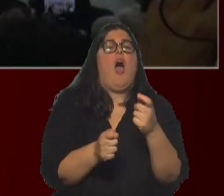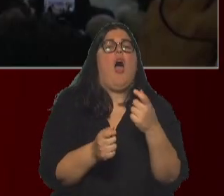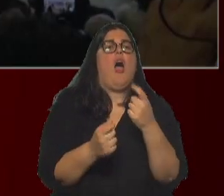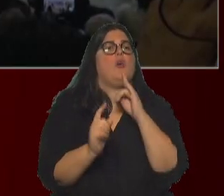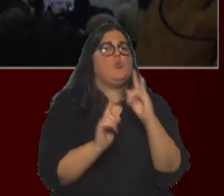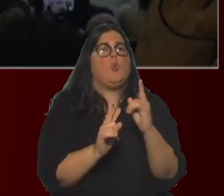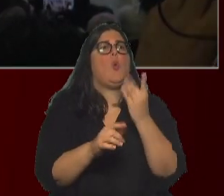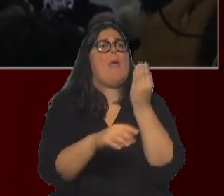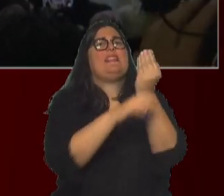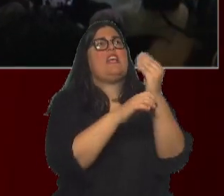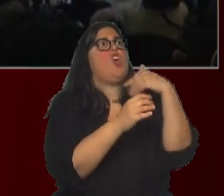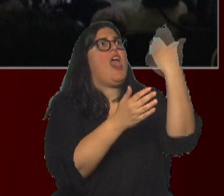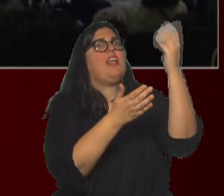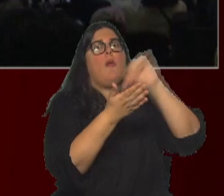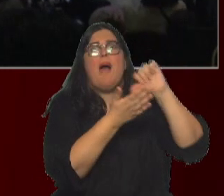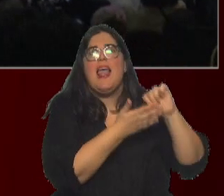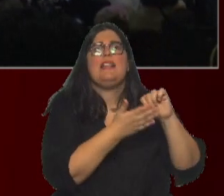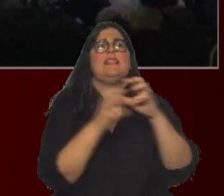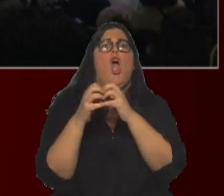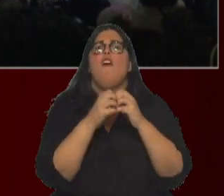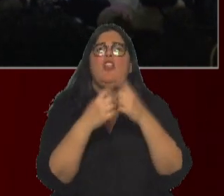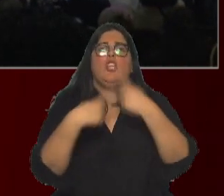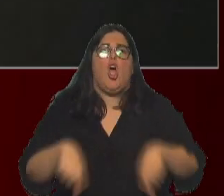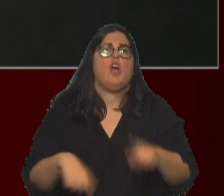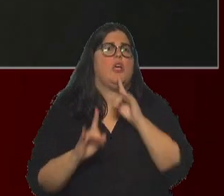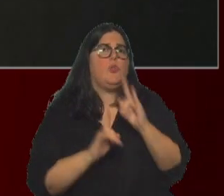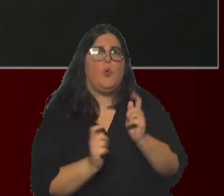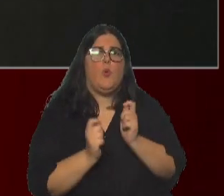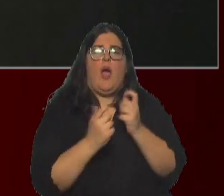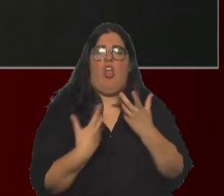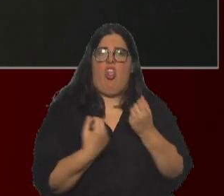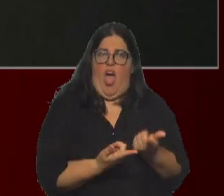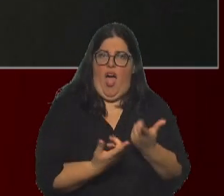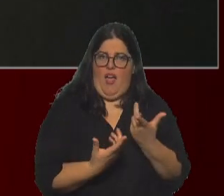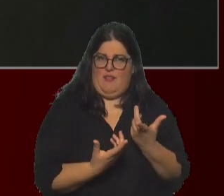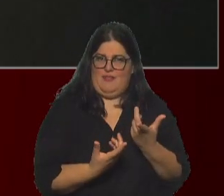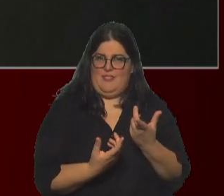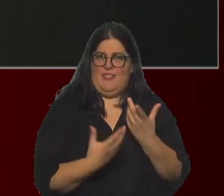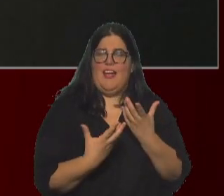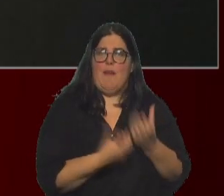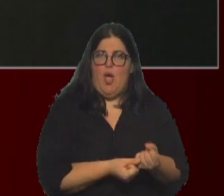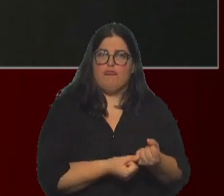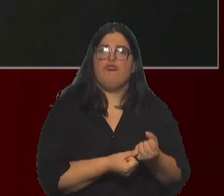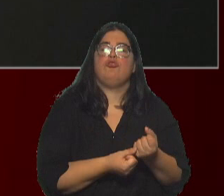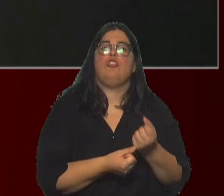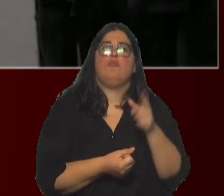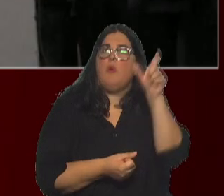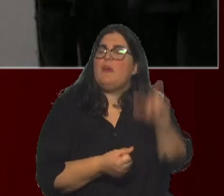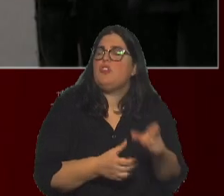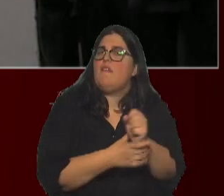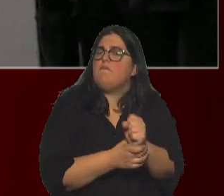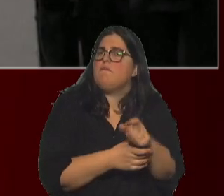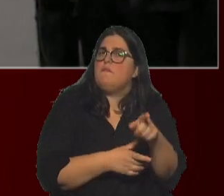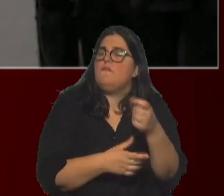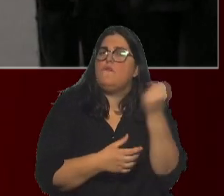México en el exterior, sino la resolución de muchos conflictos importantes y definiciones importantes. Ha sido una pieza clave de estos 6 años del